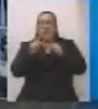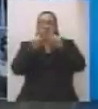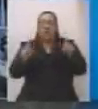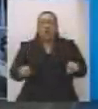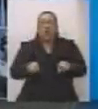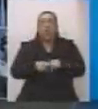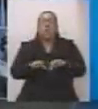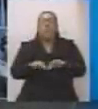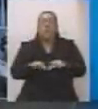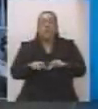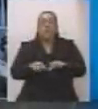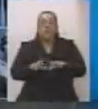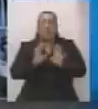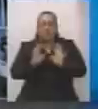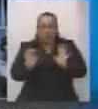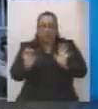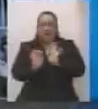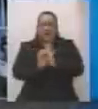Las computadoras